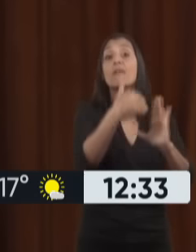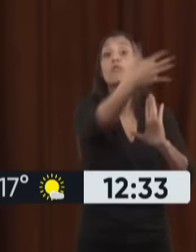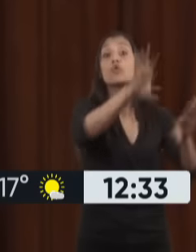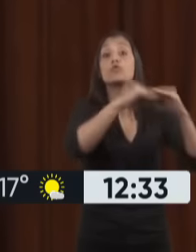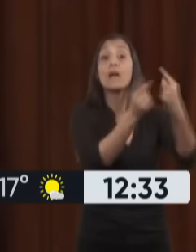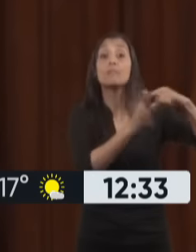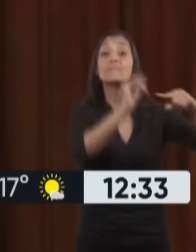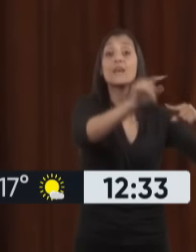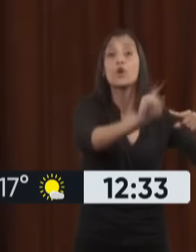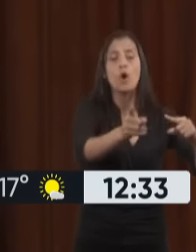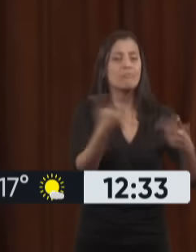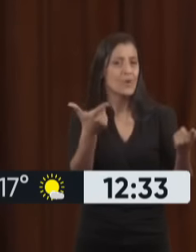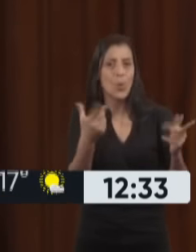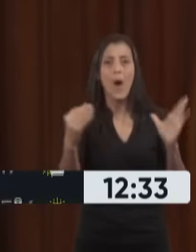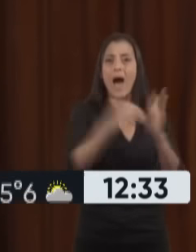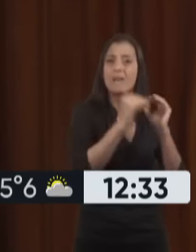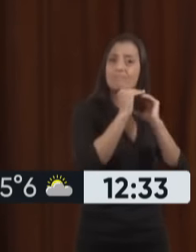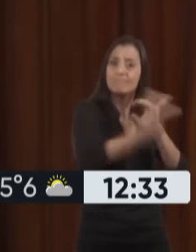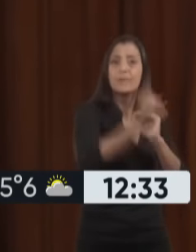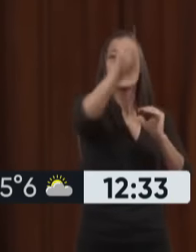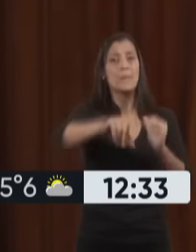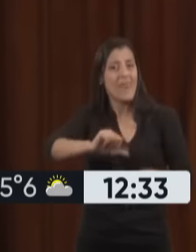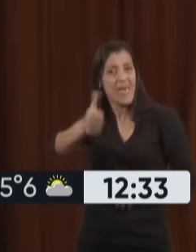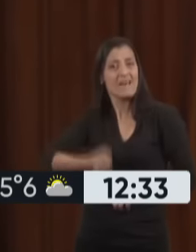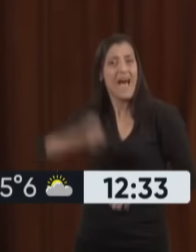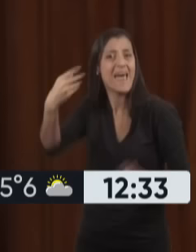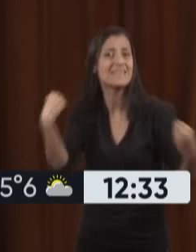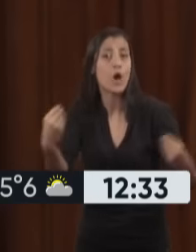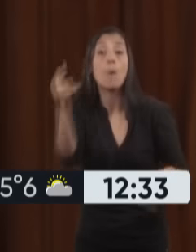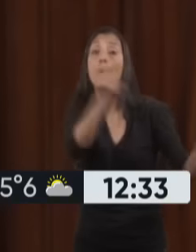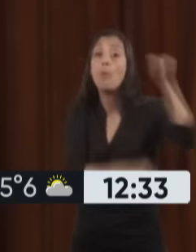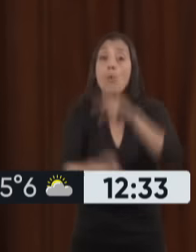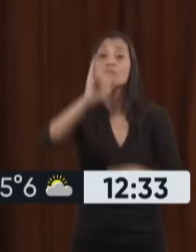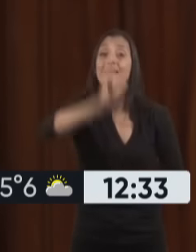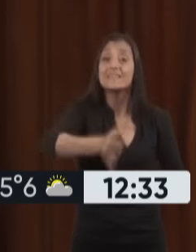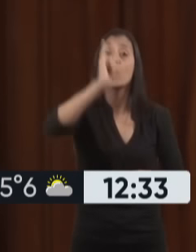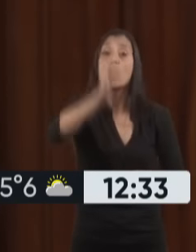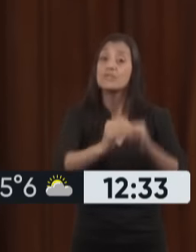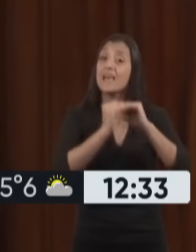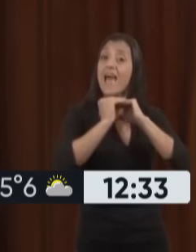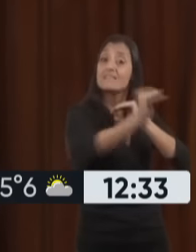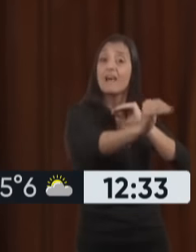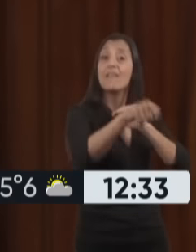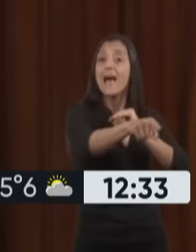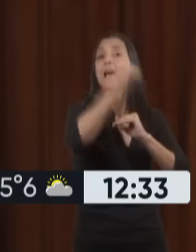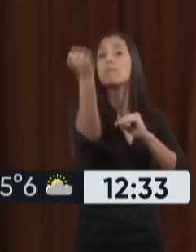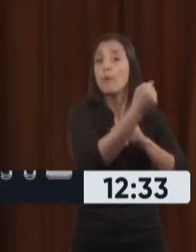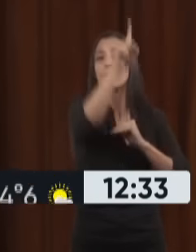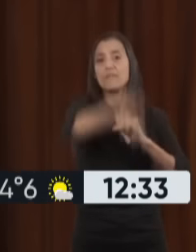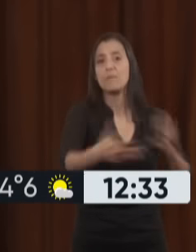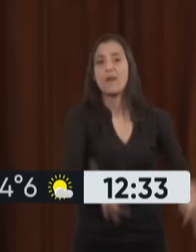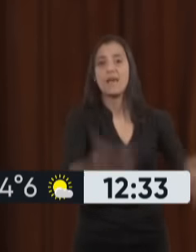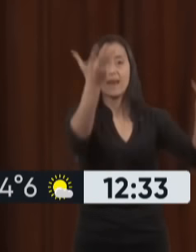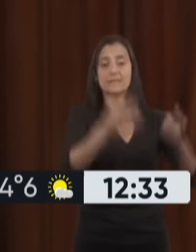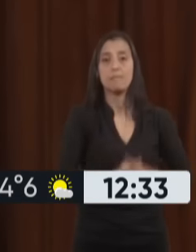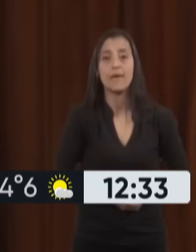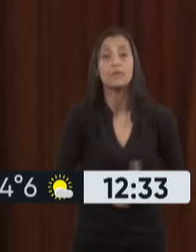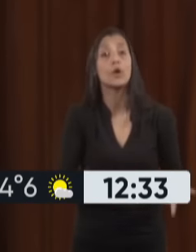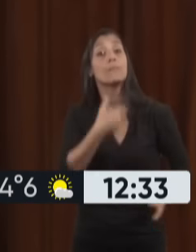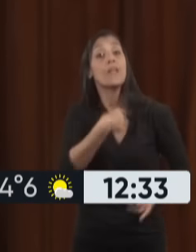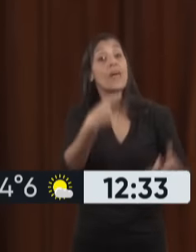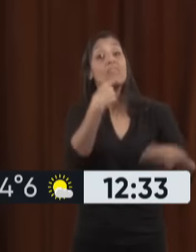No hay valor sin estabilidad, no hay ganancia sin estabilidad, no hay crecimiento sin estabilidad. Les dije que quería